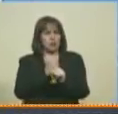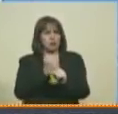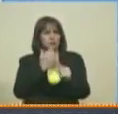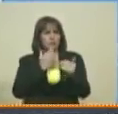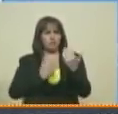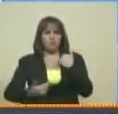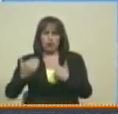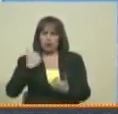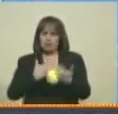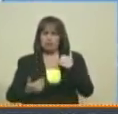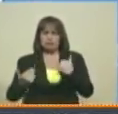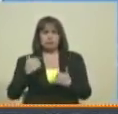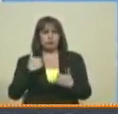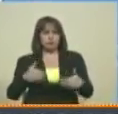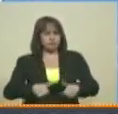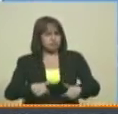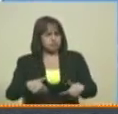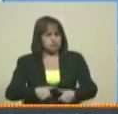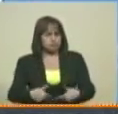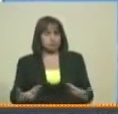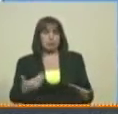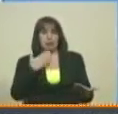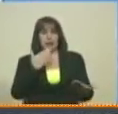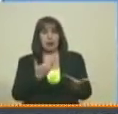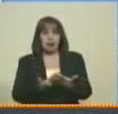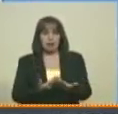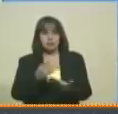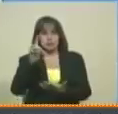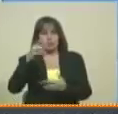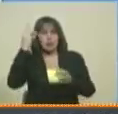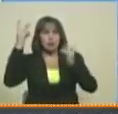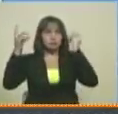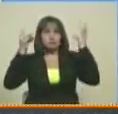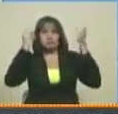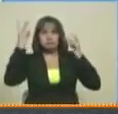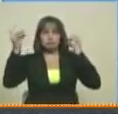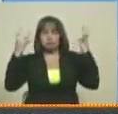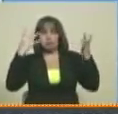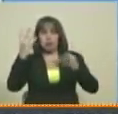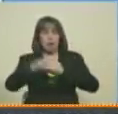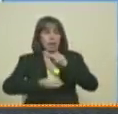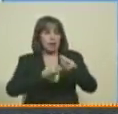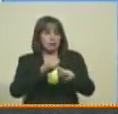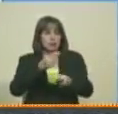por su esfuerzo. Les doy las gracias por tanta creatividad para enfrentar,